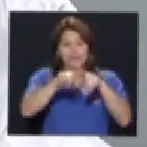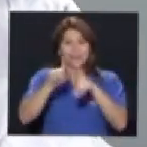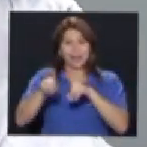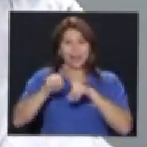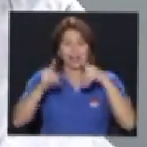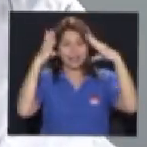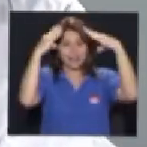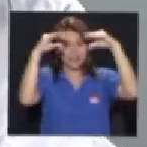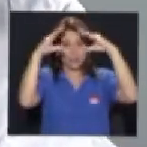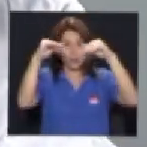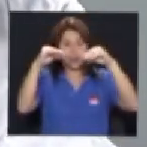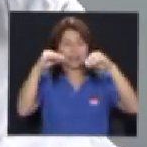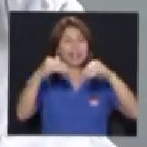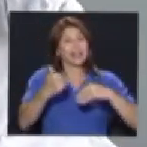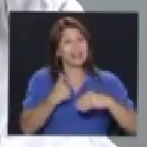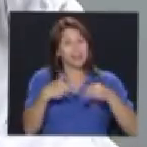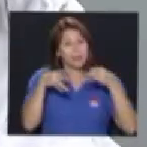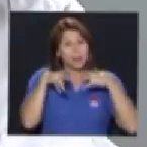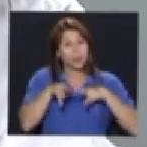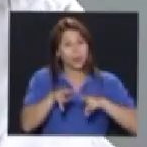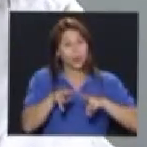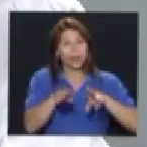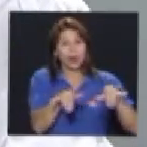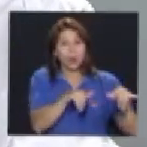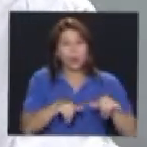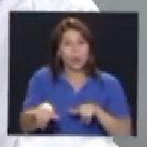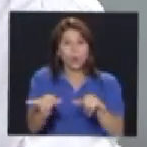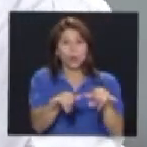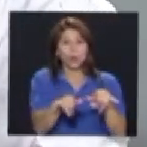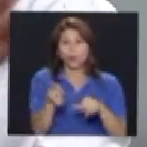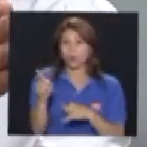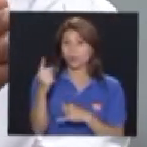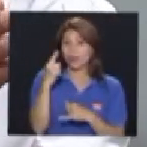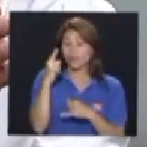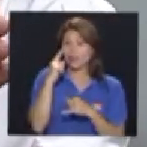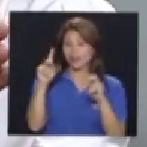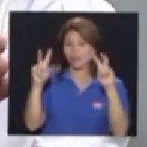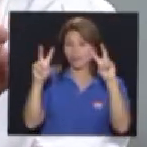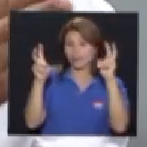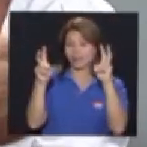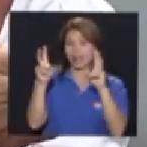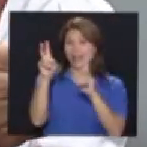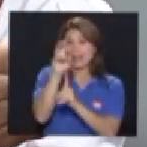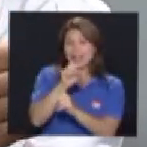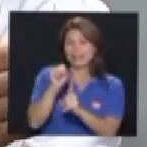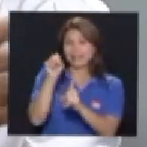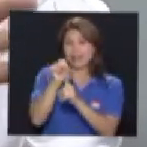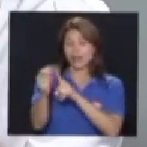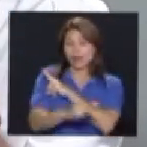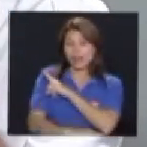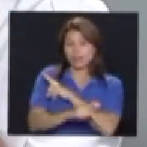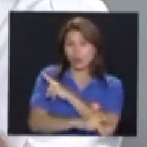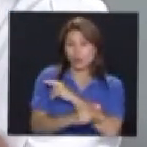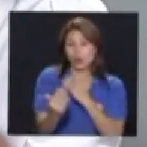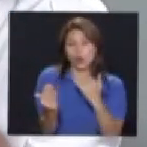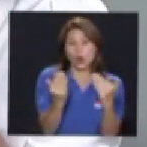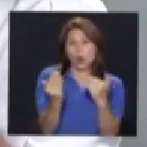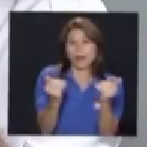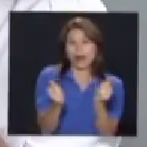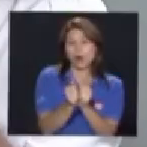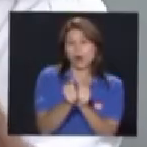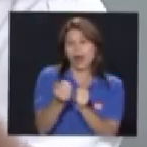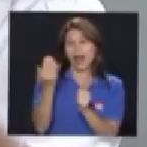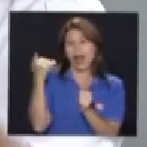sino que si usted ve lo que es el informe Estado de la Nación y lo compara con hace 10 años o hace 20 años, en sí mismo es un